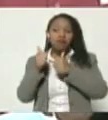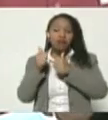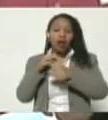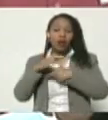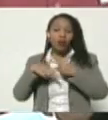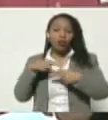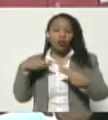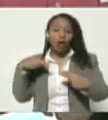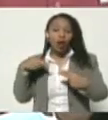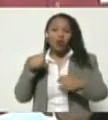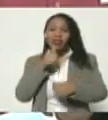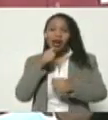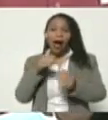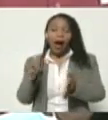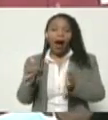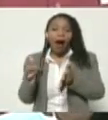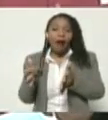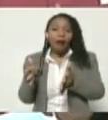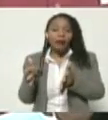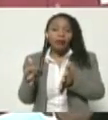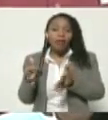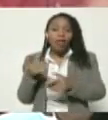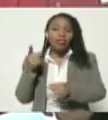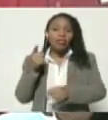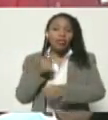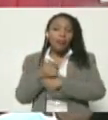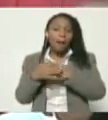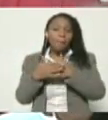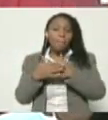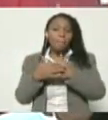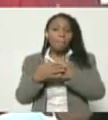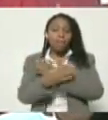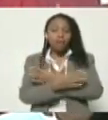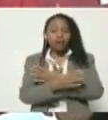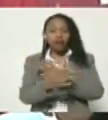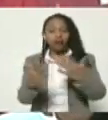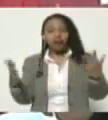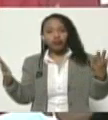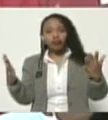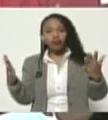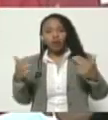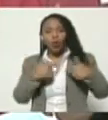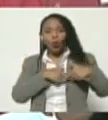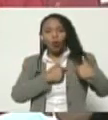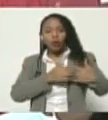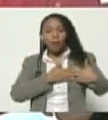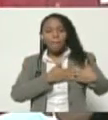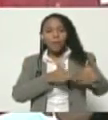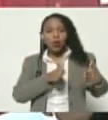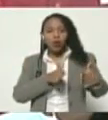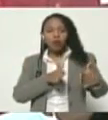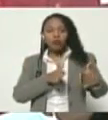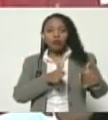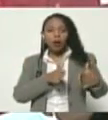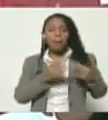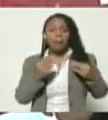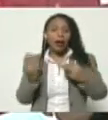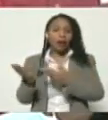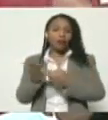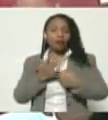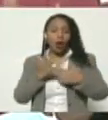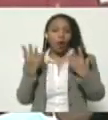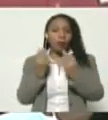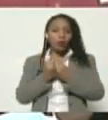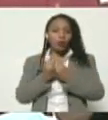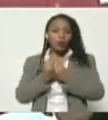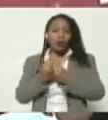buena revolucionaria, quien gane debe abrir sus brazos y su corazón para recibir a los compañeros que fueron